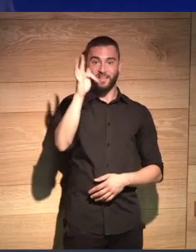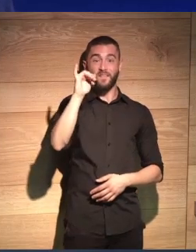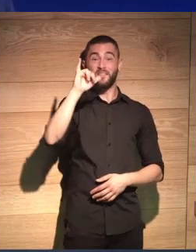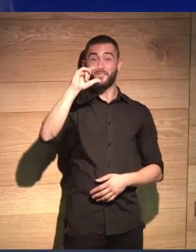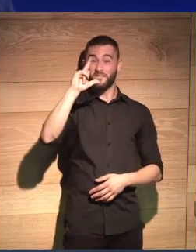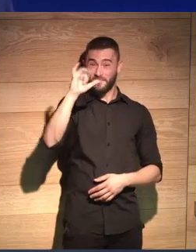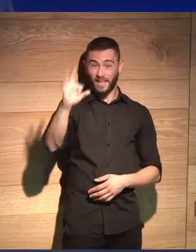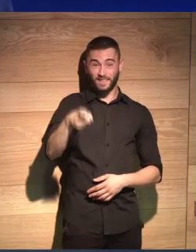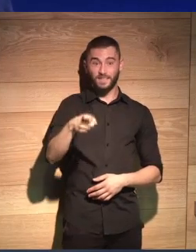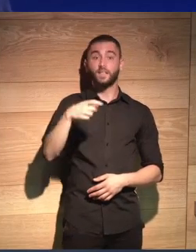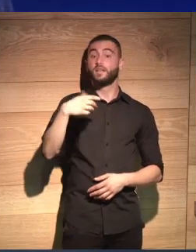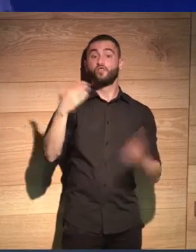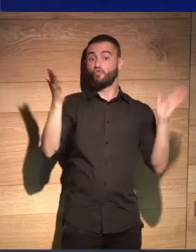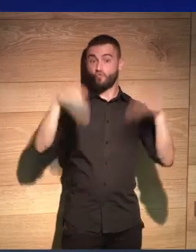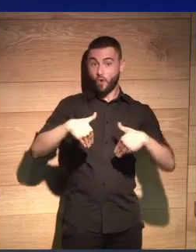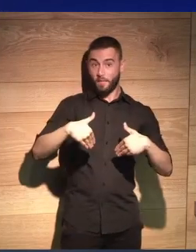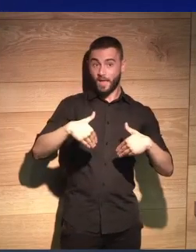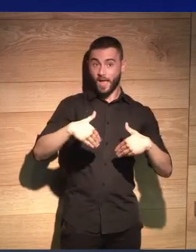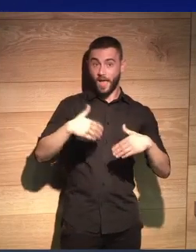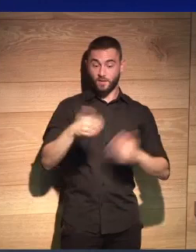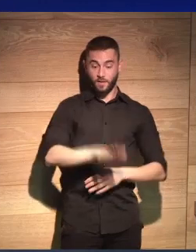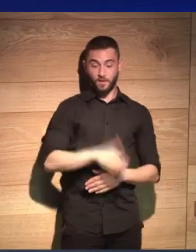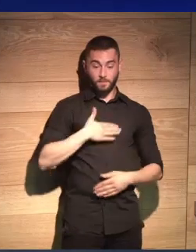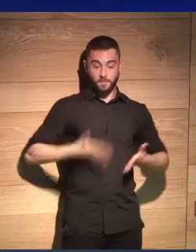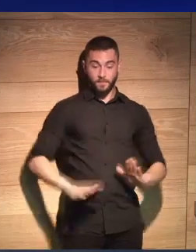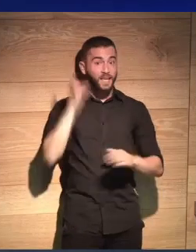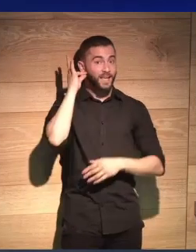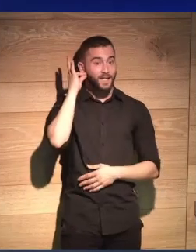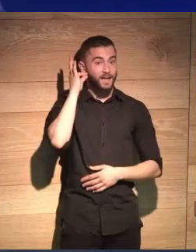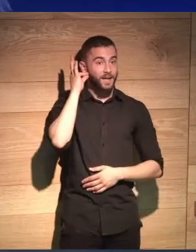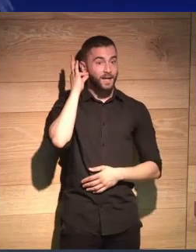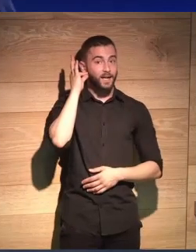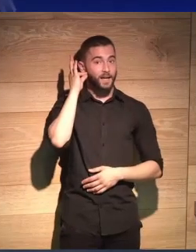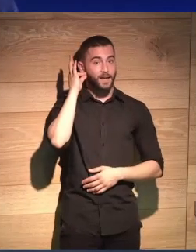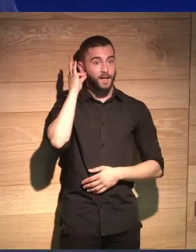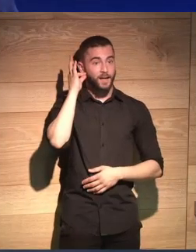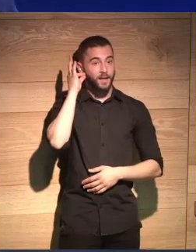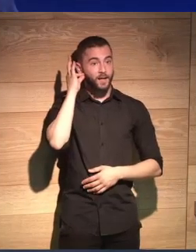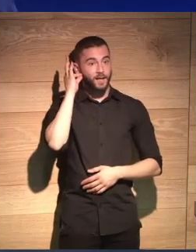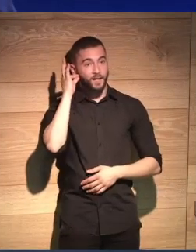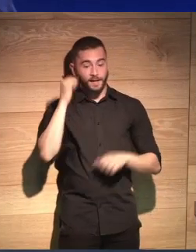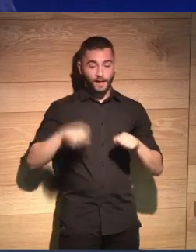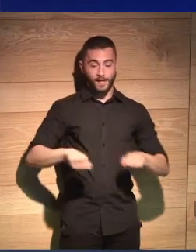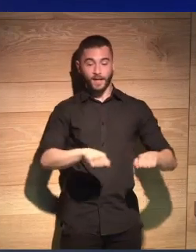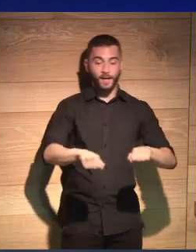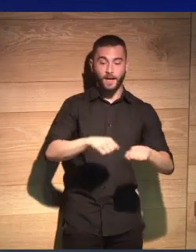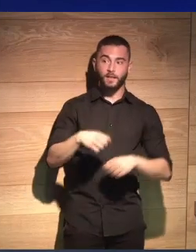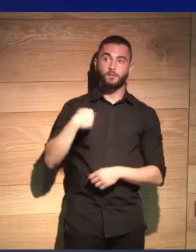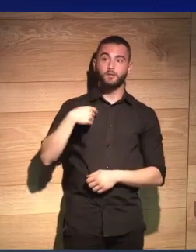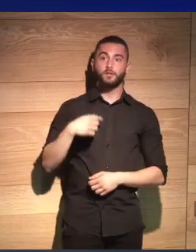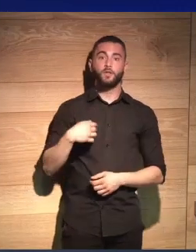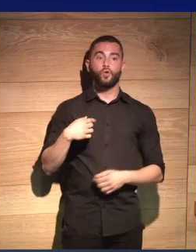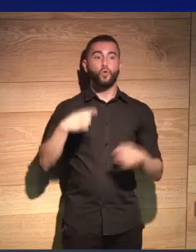De manera que jamás mi hija anduvo en el carrito viendo una caricatura mientras paseábamos